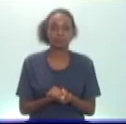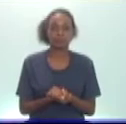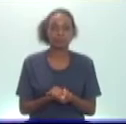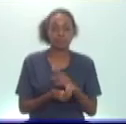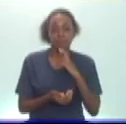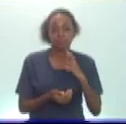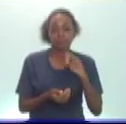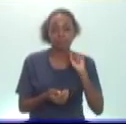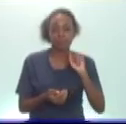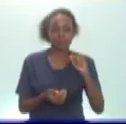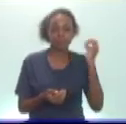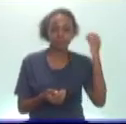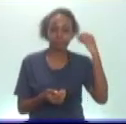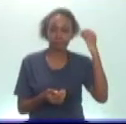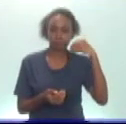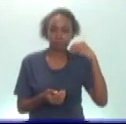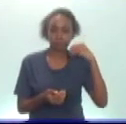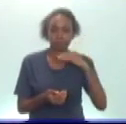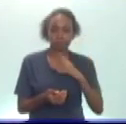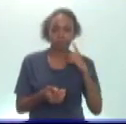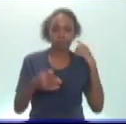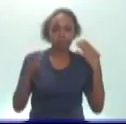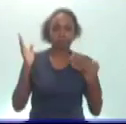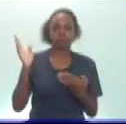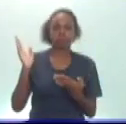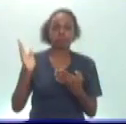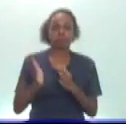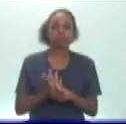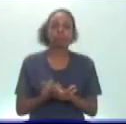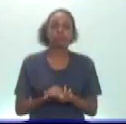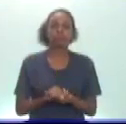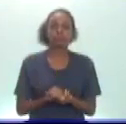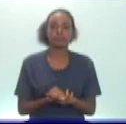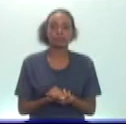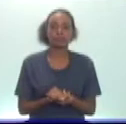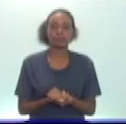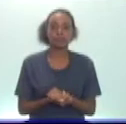Respondemos, durante ese año el barco ha transportado en total